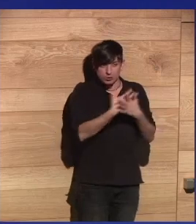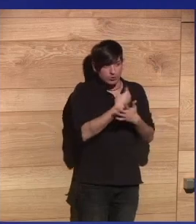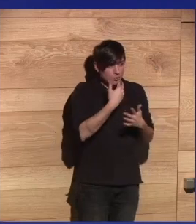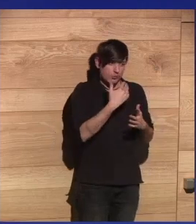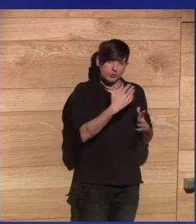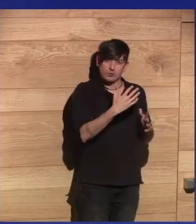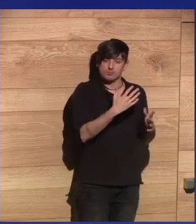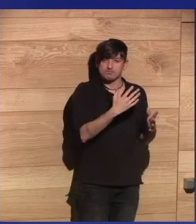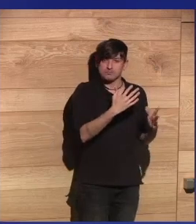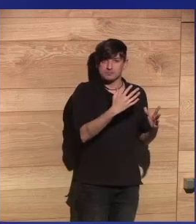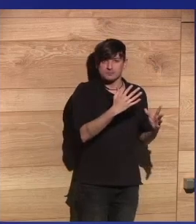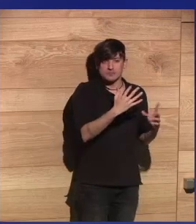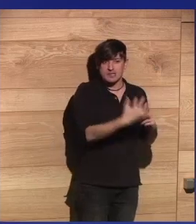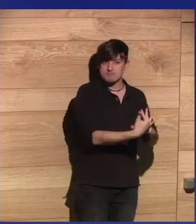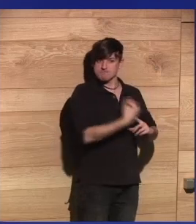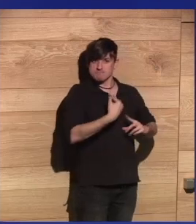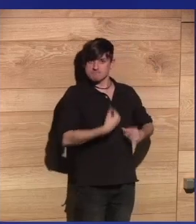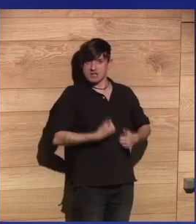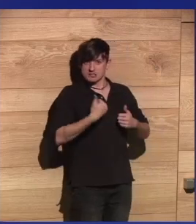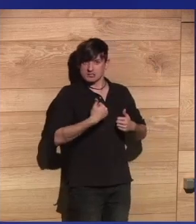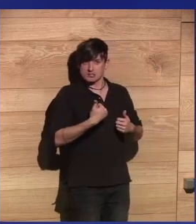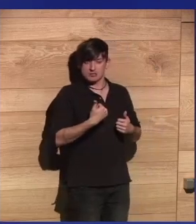¿no? Porque lo que queremos, sobre todo,